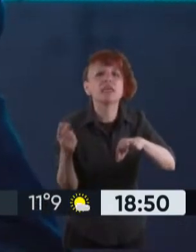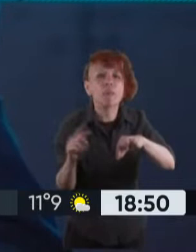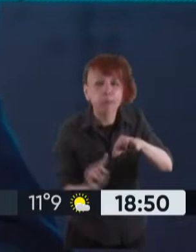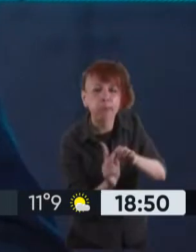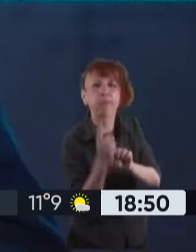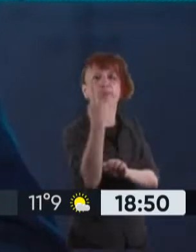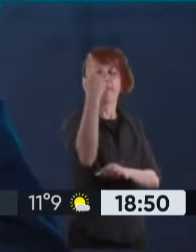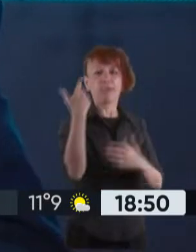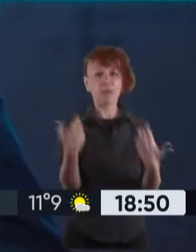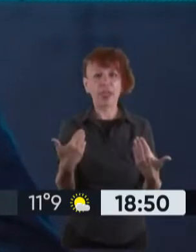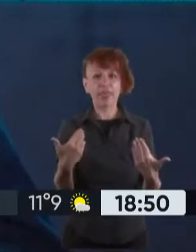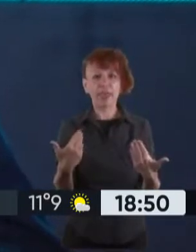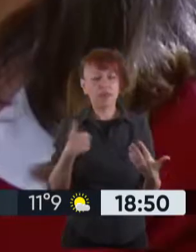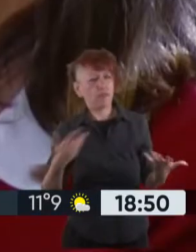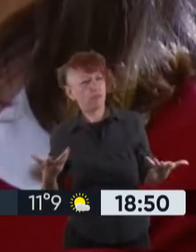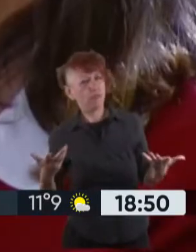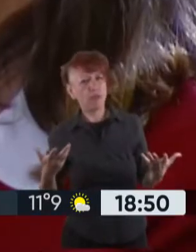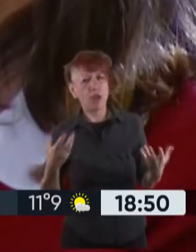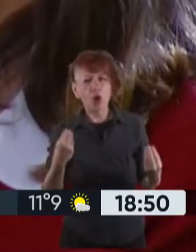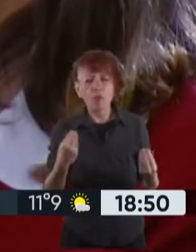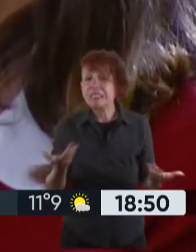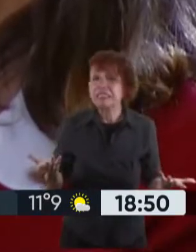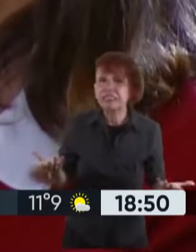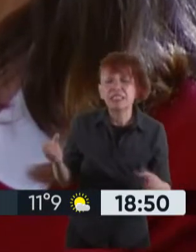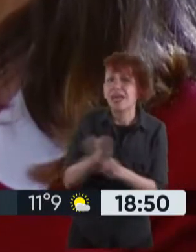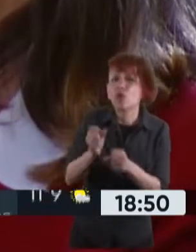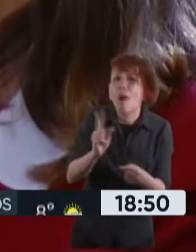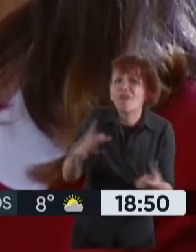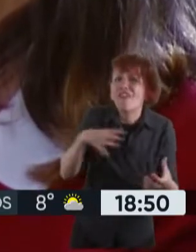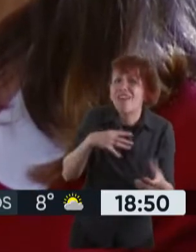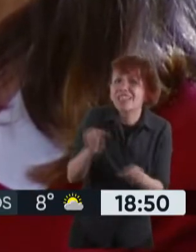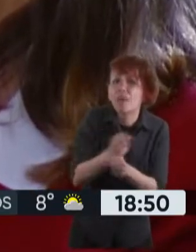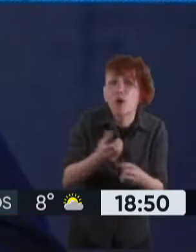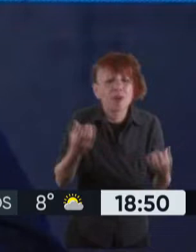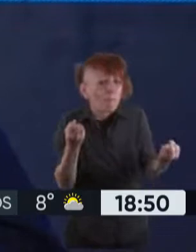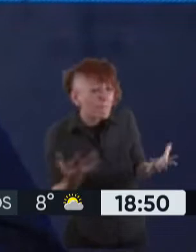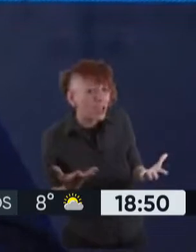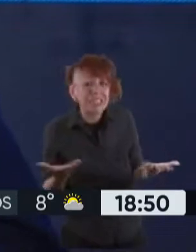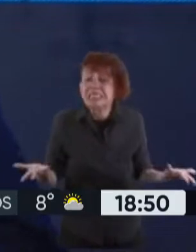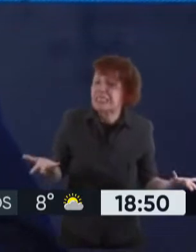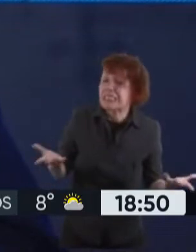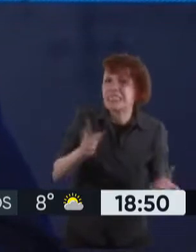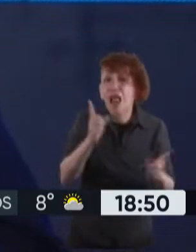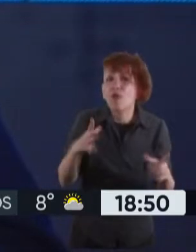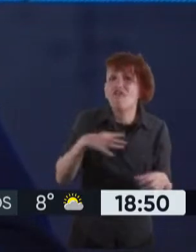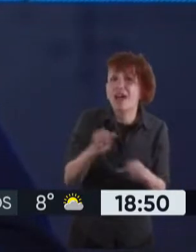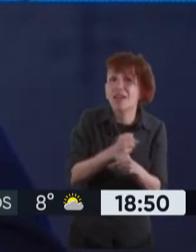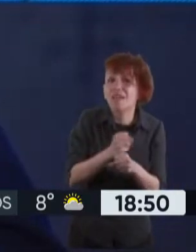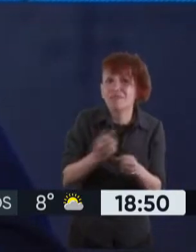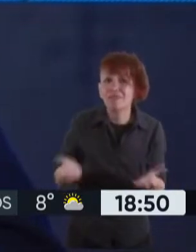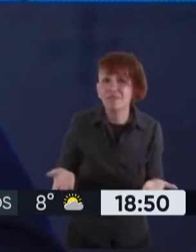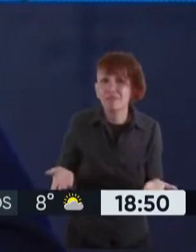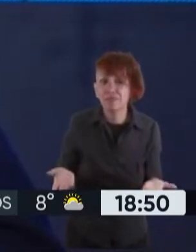Y yo dije, ¿qué es lo que pasa? Y no lo aprueban, no lo aprueban. ¿Y por qué no lo aprueban? Y no lo aprueban. Bueno, alguien estaría trabajando